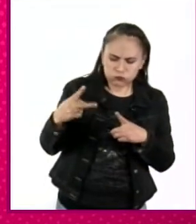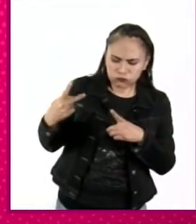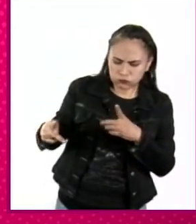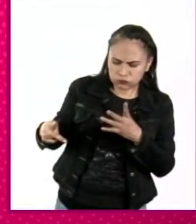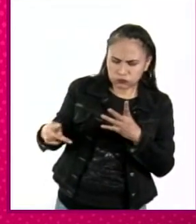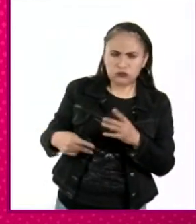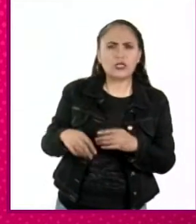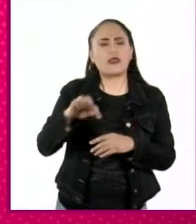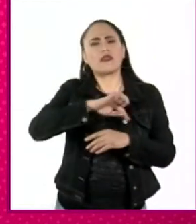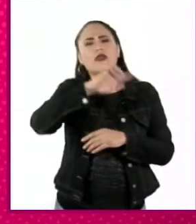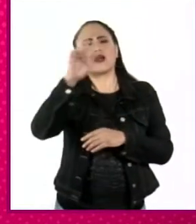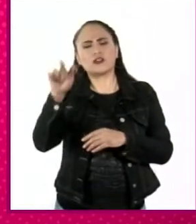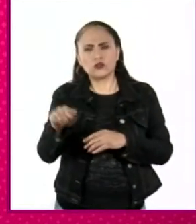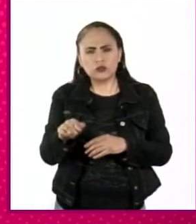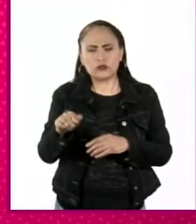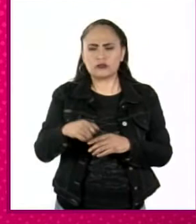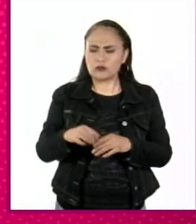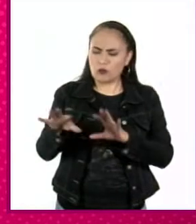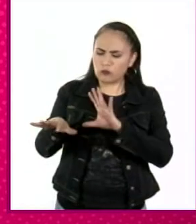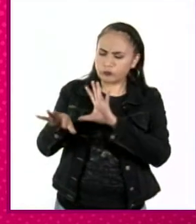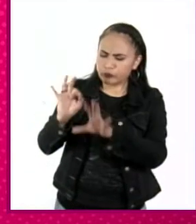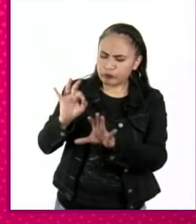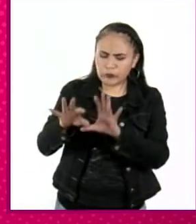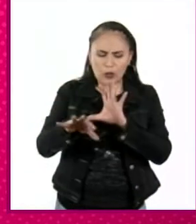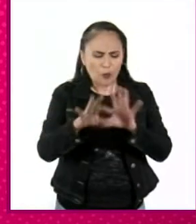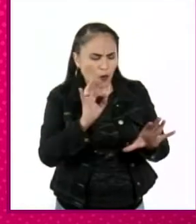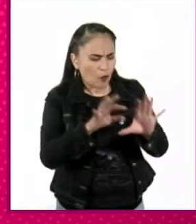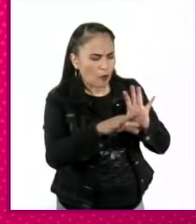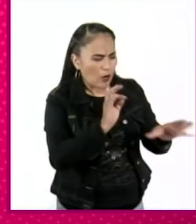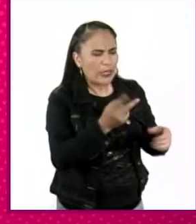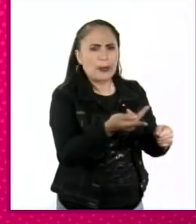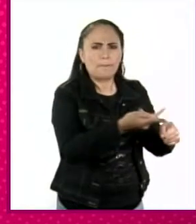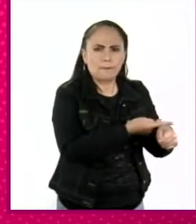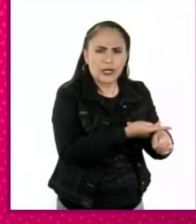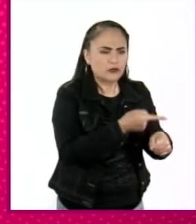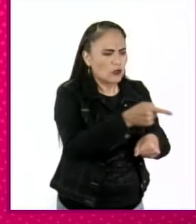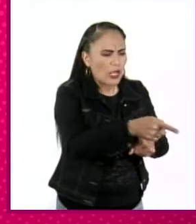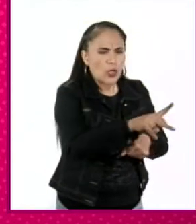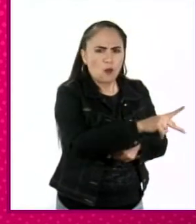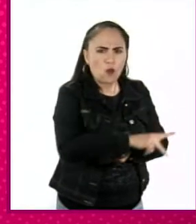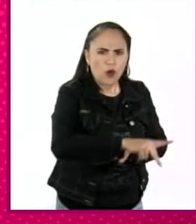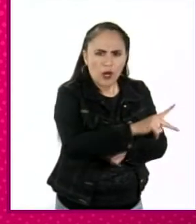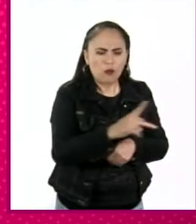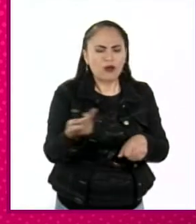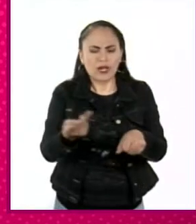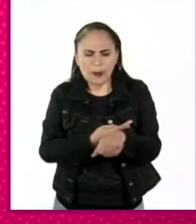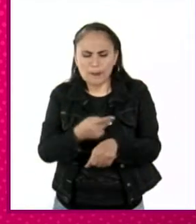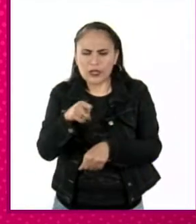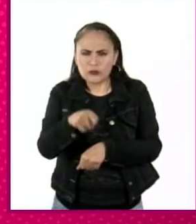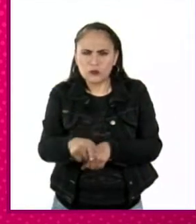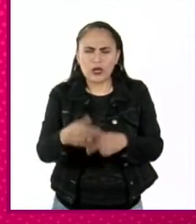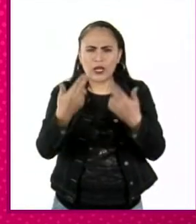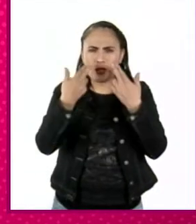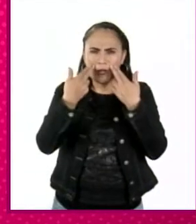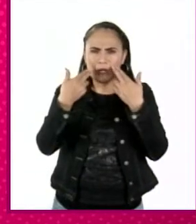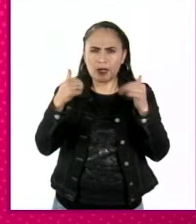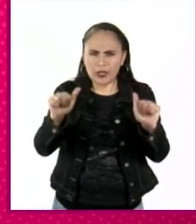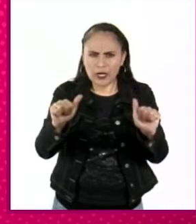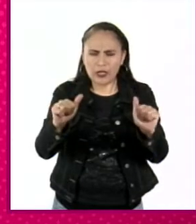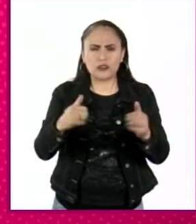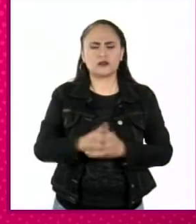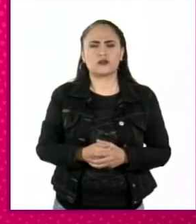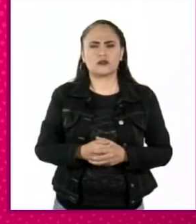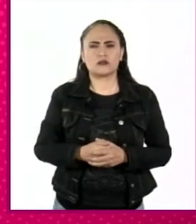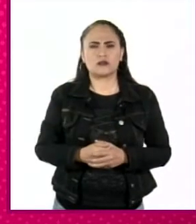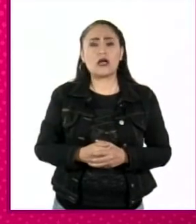realmente el impacto en una población, en una ranchería, y ver que